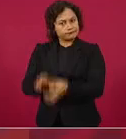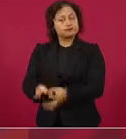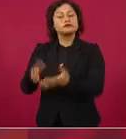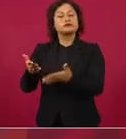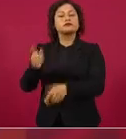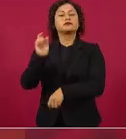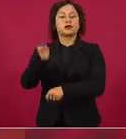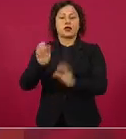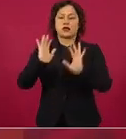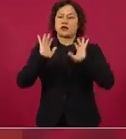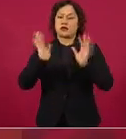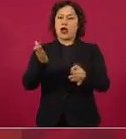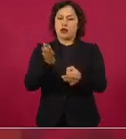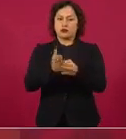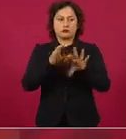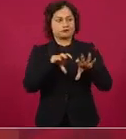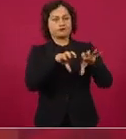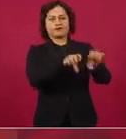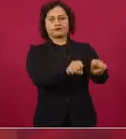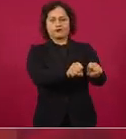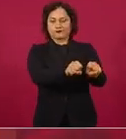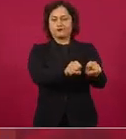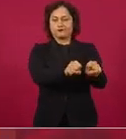detenidos y ya